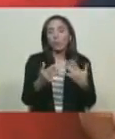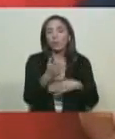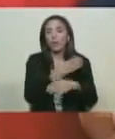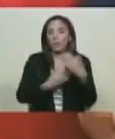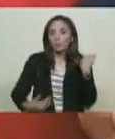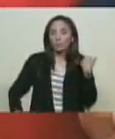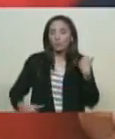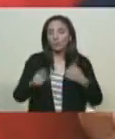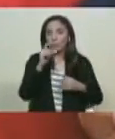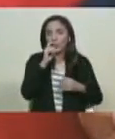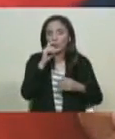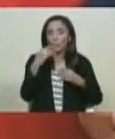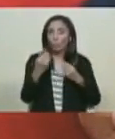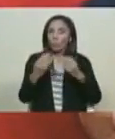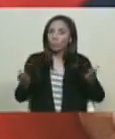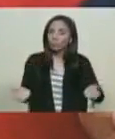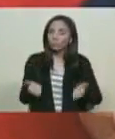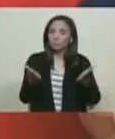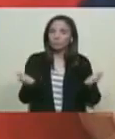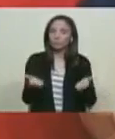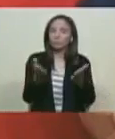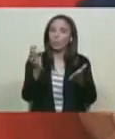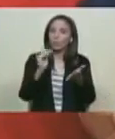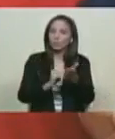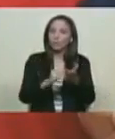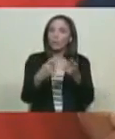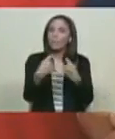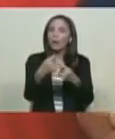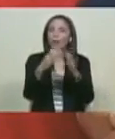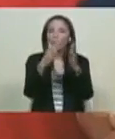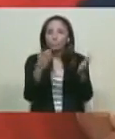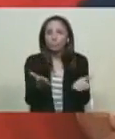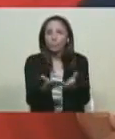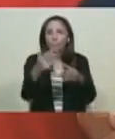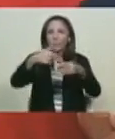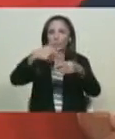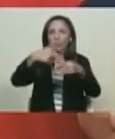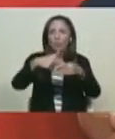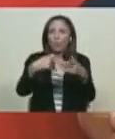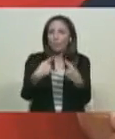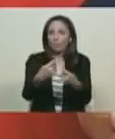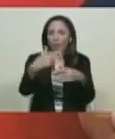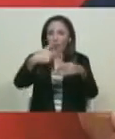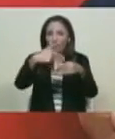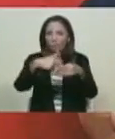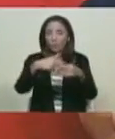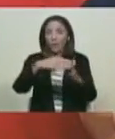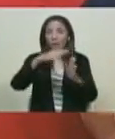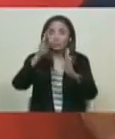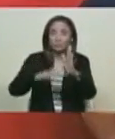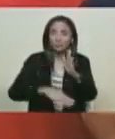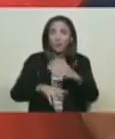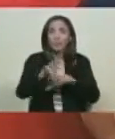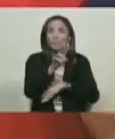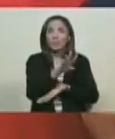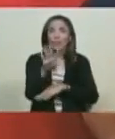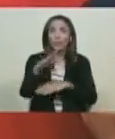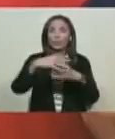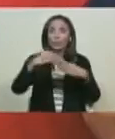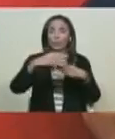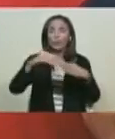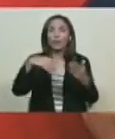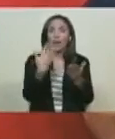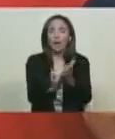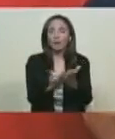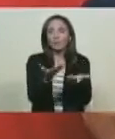presidente impulsó el repunte significativo de los precios del barril de petróleo, desde su abrupta caída a $24 hasta hoy